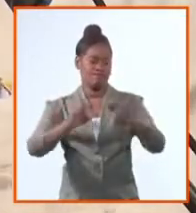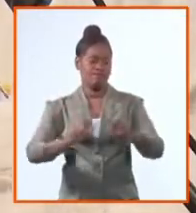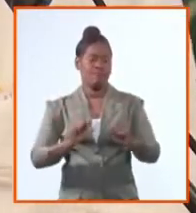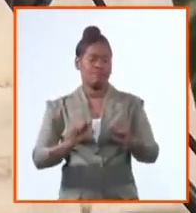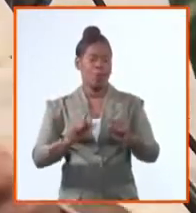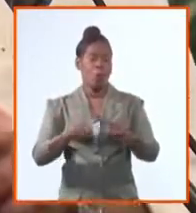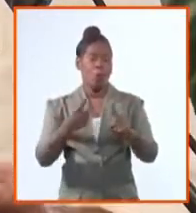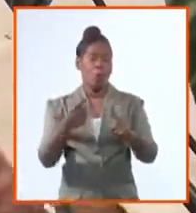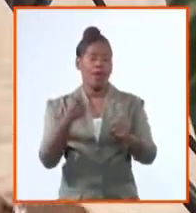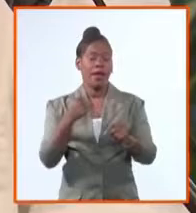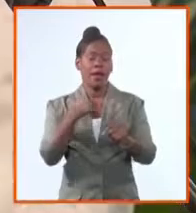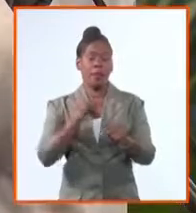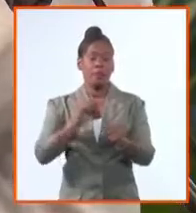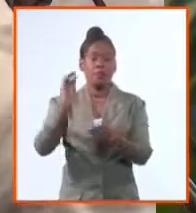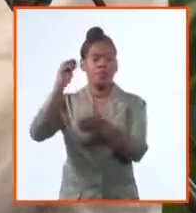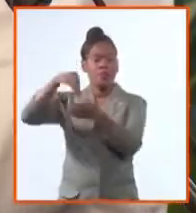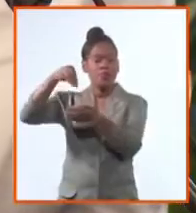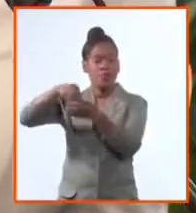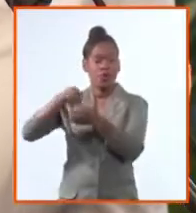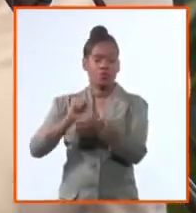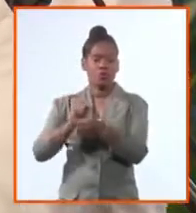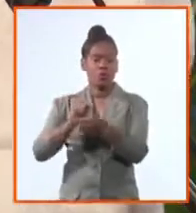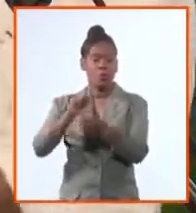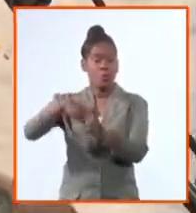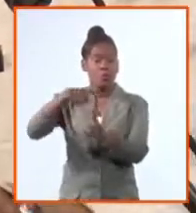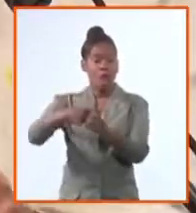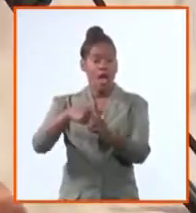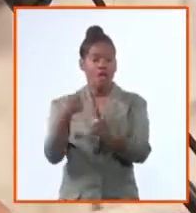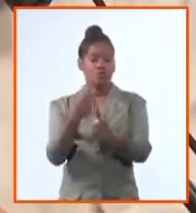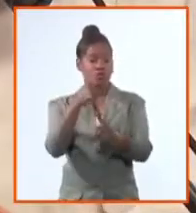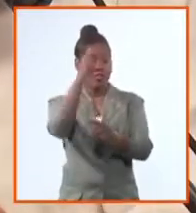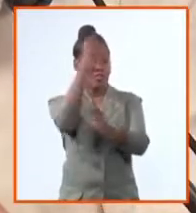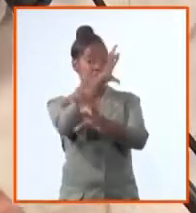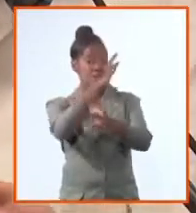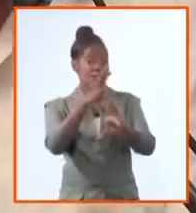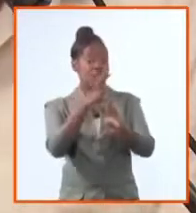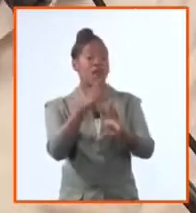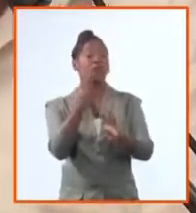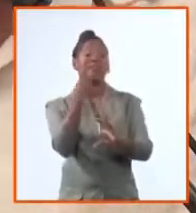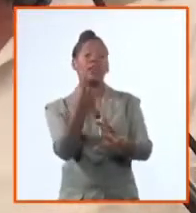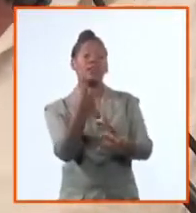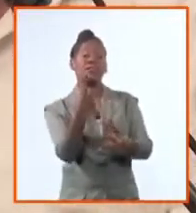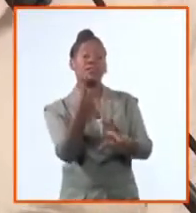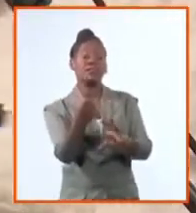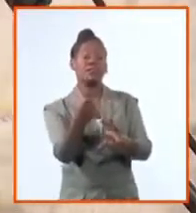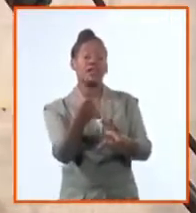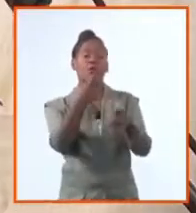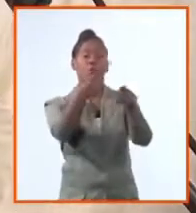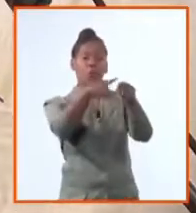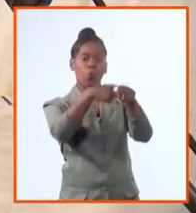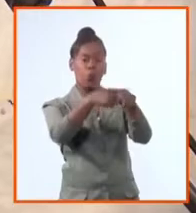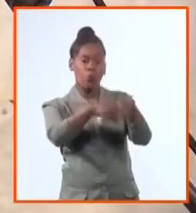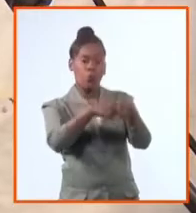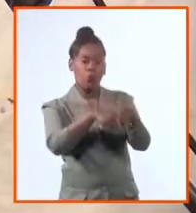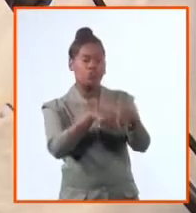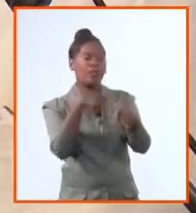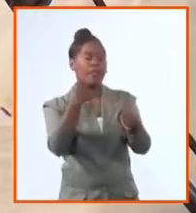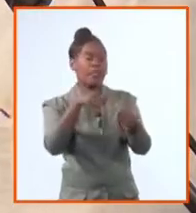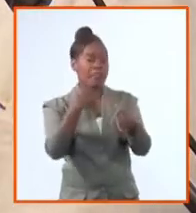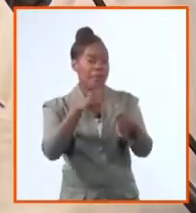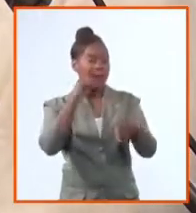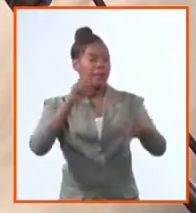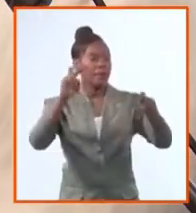los recursos financieros para la ciencia, igual que estudiamos la COVID, igual que estudiamos la cepa delta de lupus. Es decir,